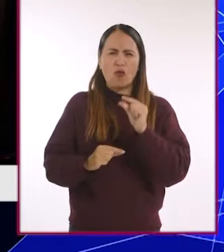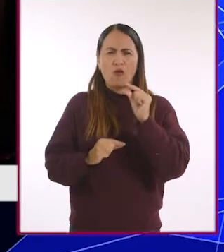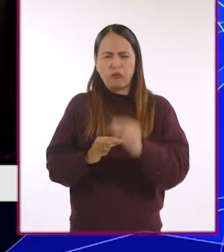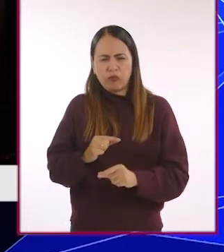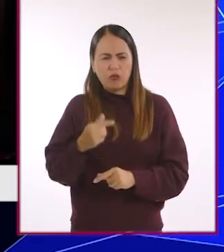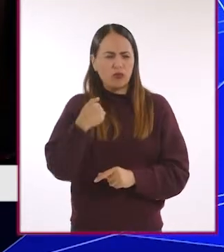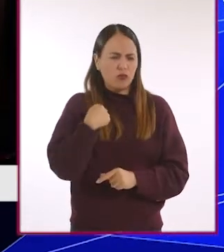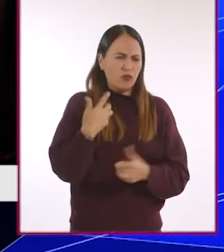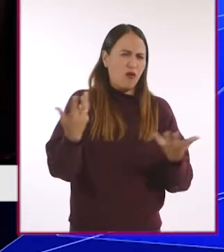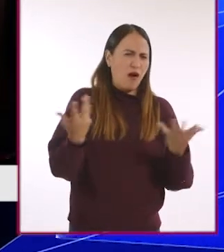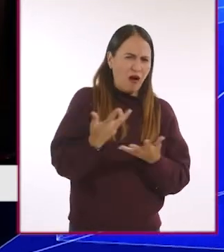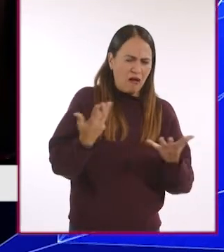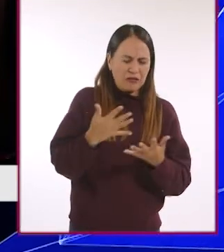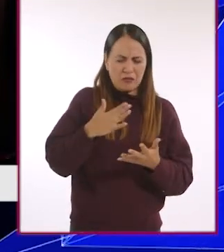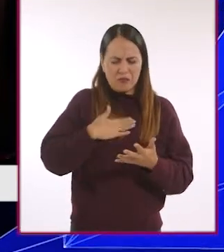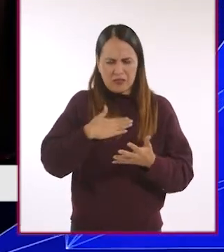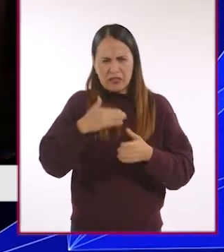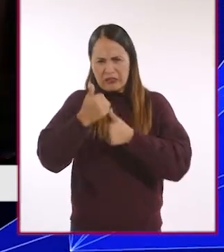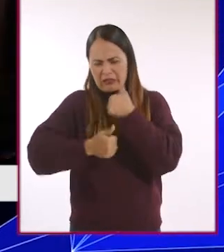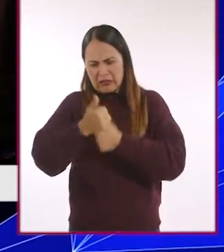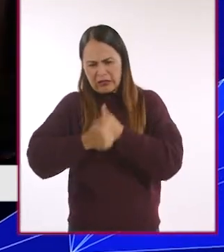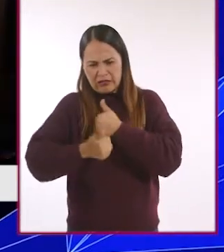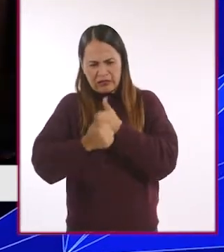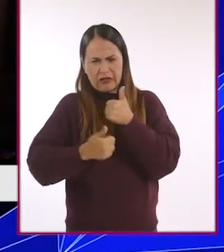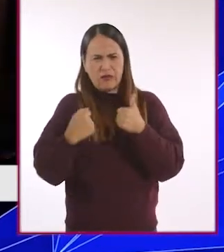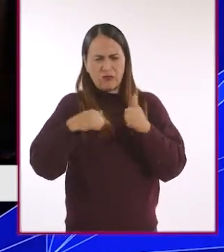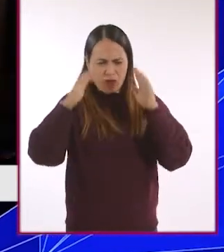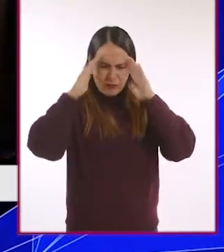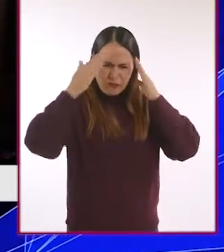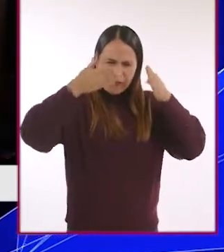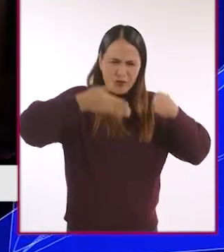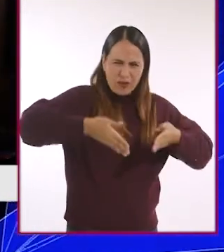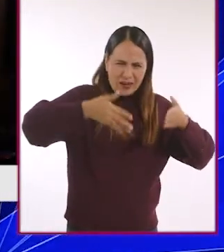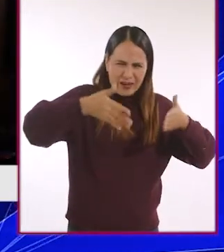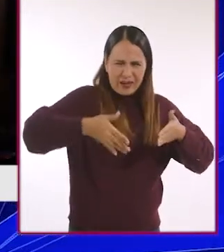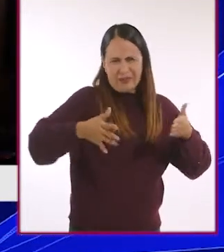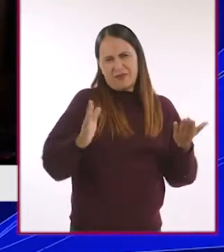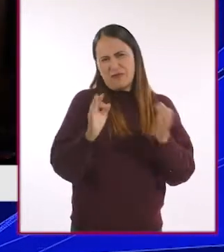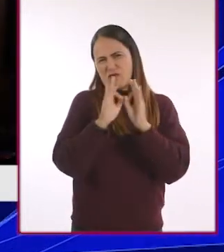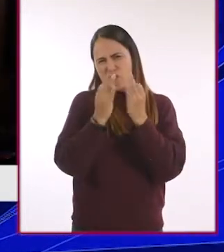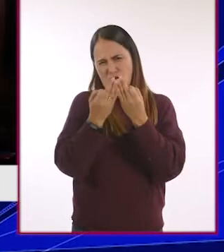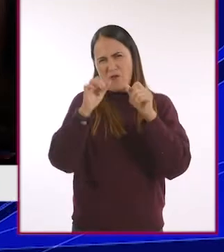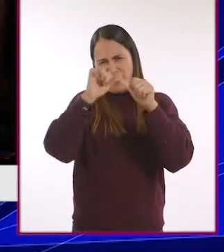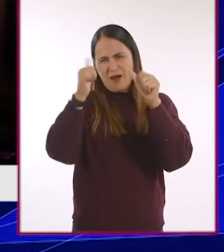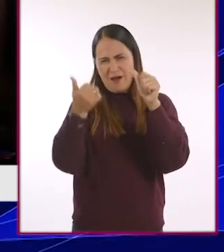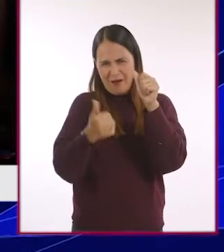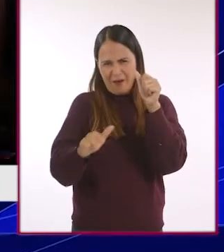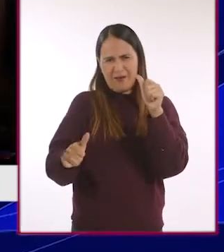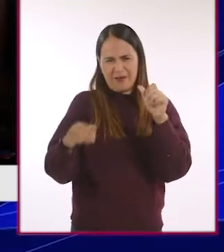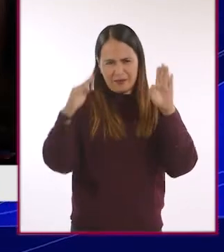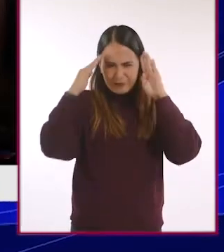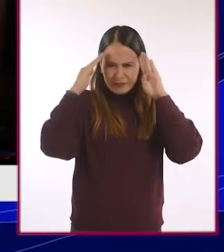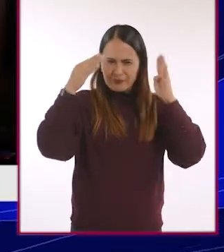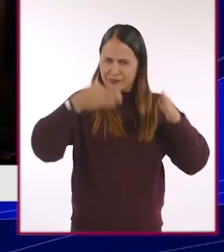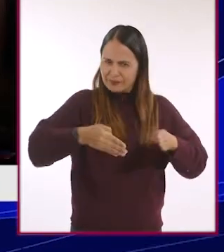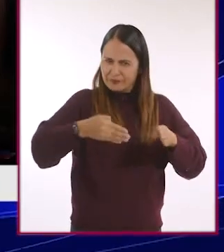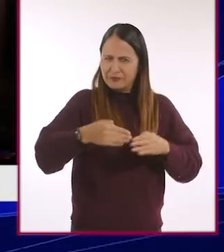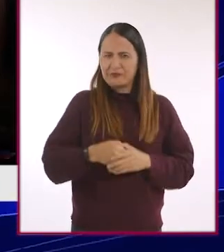que tenía que hacer en mi carrera los enfocaba como a la parte artística, ¿no? Y eso me atrajo mucho.